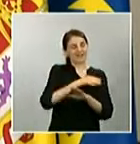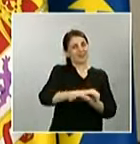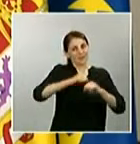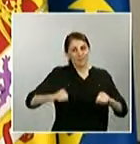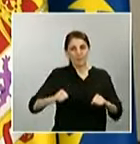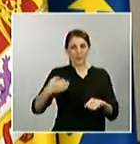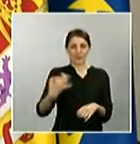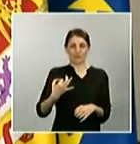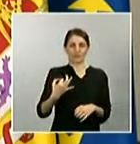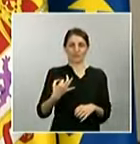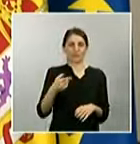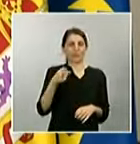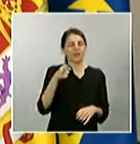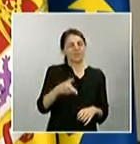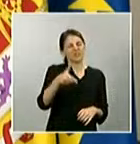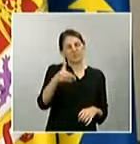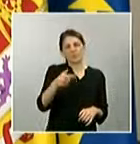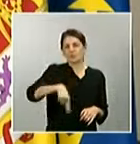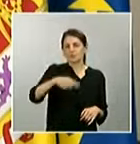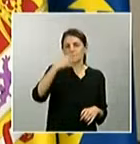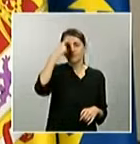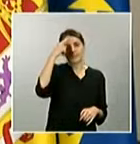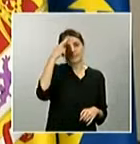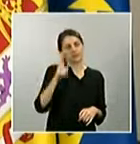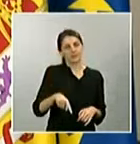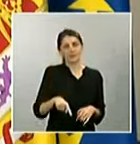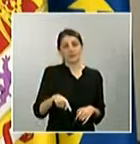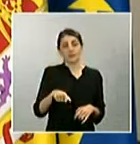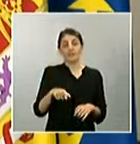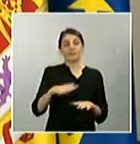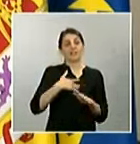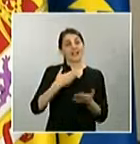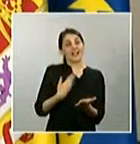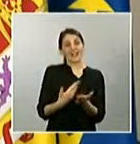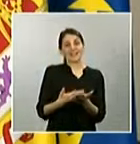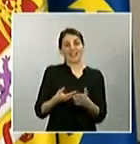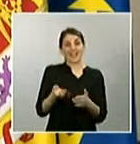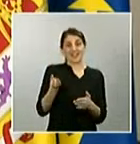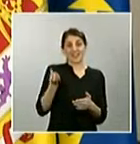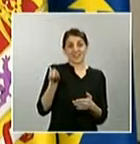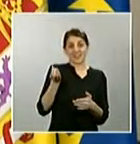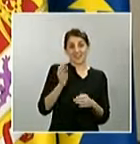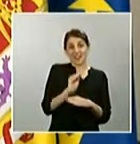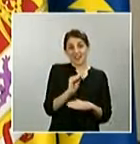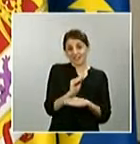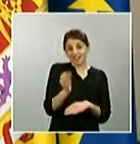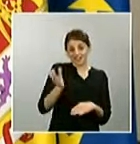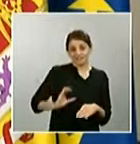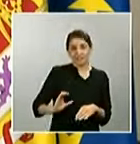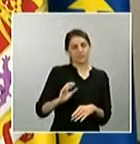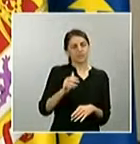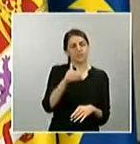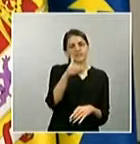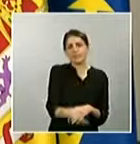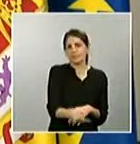tenerlo en cuenta y aquí pues la garantía de rentas son muy extensas aparte por por completar ya que ha aparecido aquí unos datos